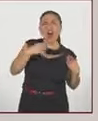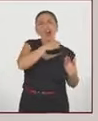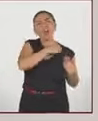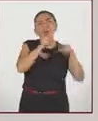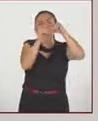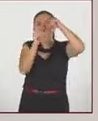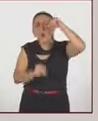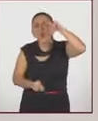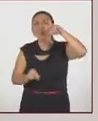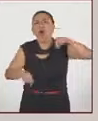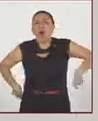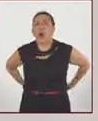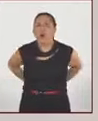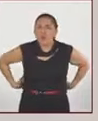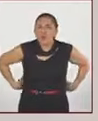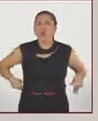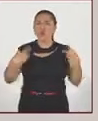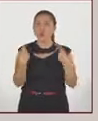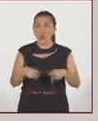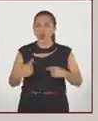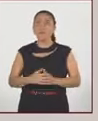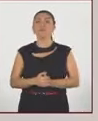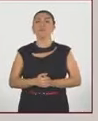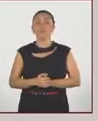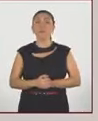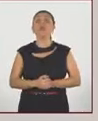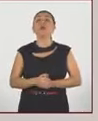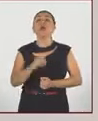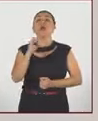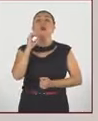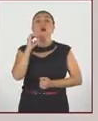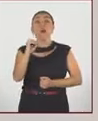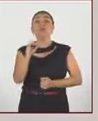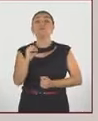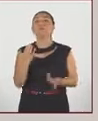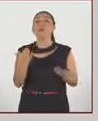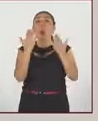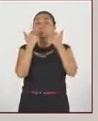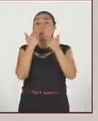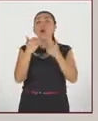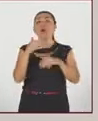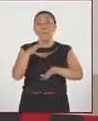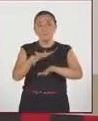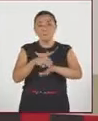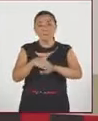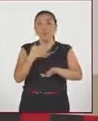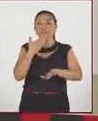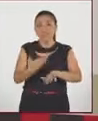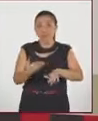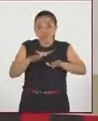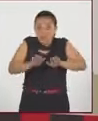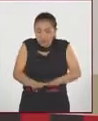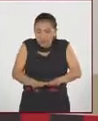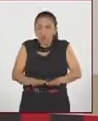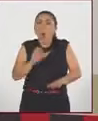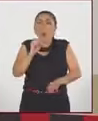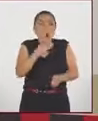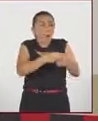torácica o lumbar. La sedestación inadecuada, ya sea sin apoyo de los pies, el mobiliario no